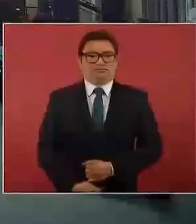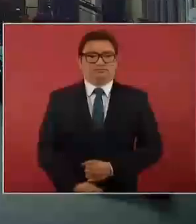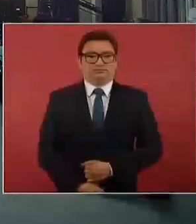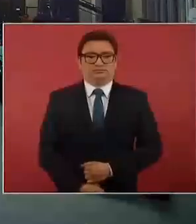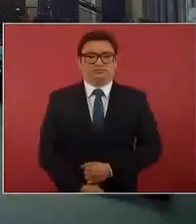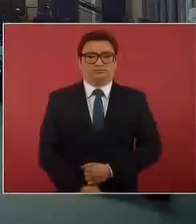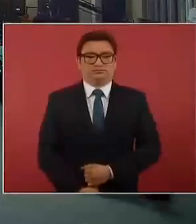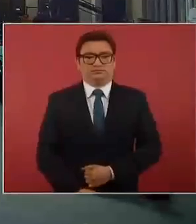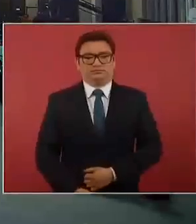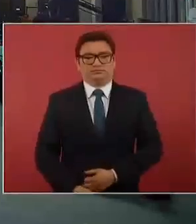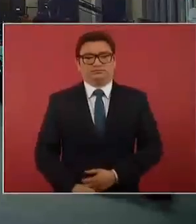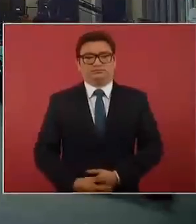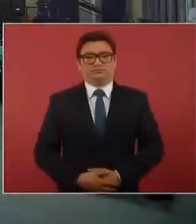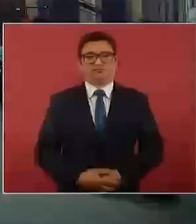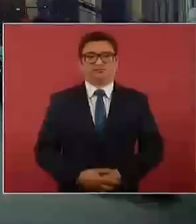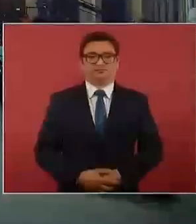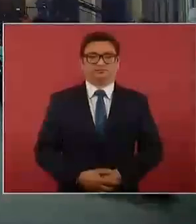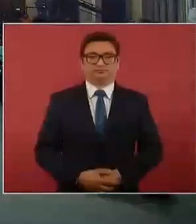Entonces, sí es un asunto,